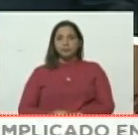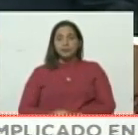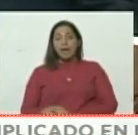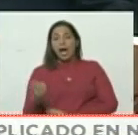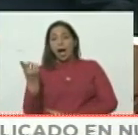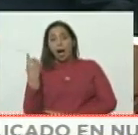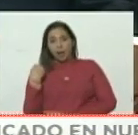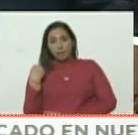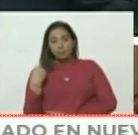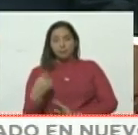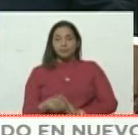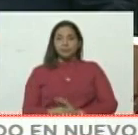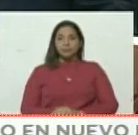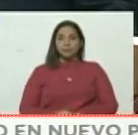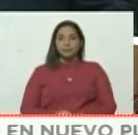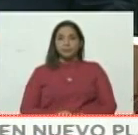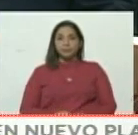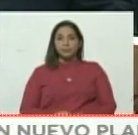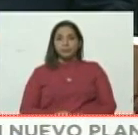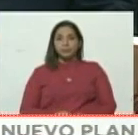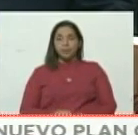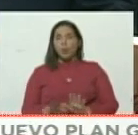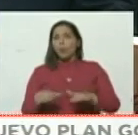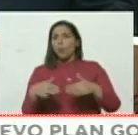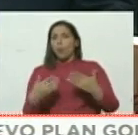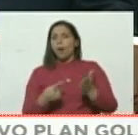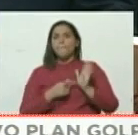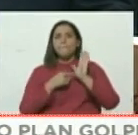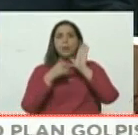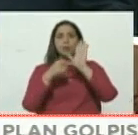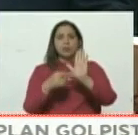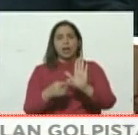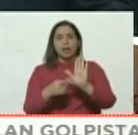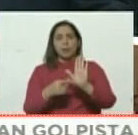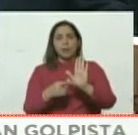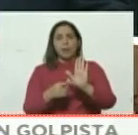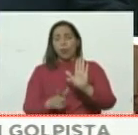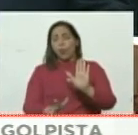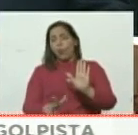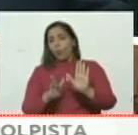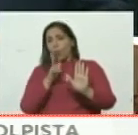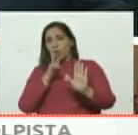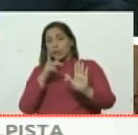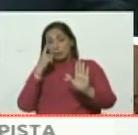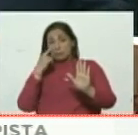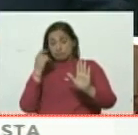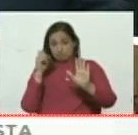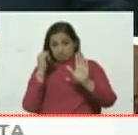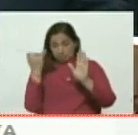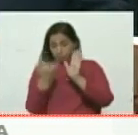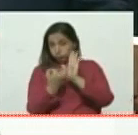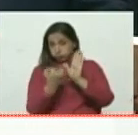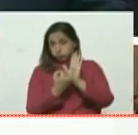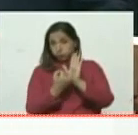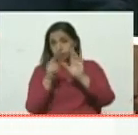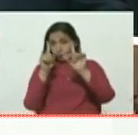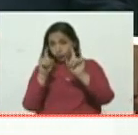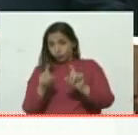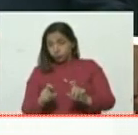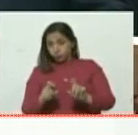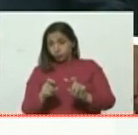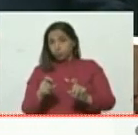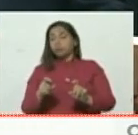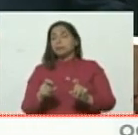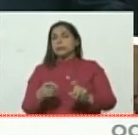Ayer, cuando mostramos las graves evidencias, insisto, las graves